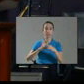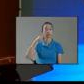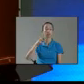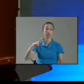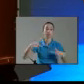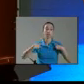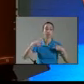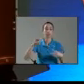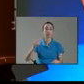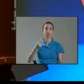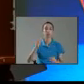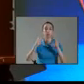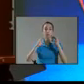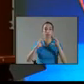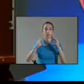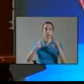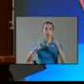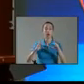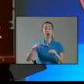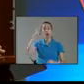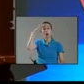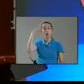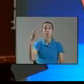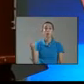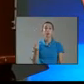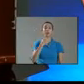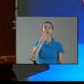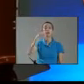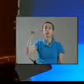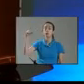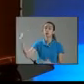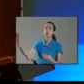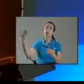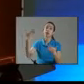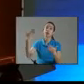Dígame. Le presento a mi señora. Presénteme a su señora.